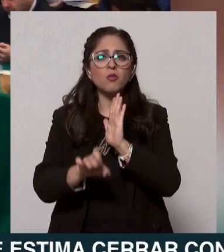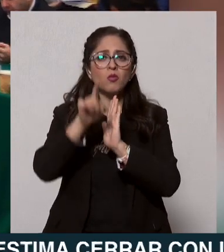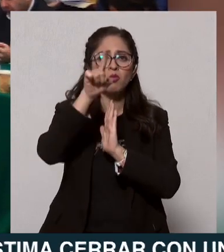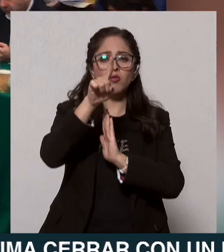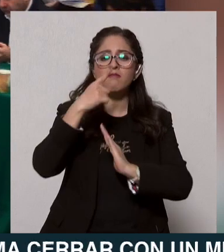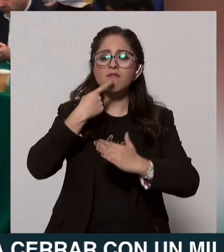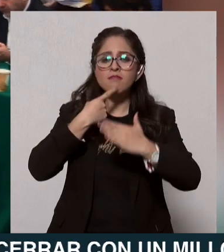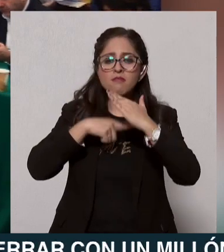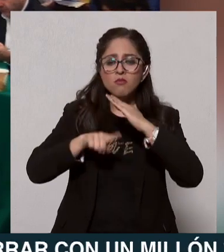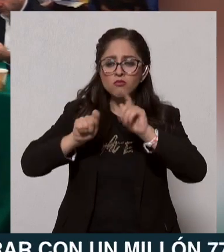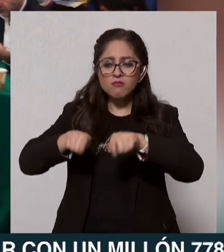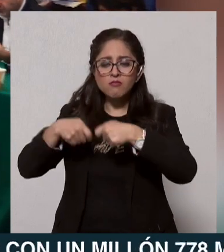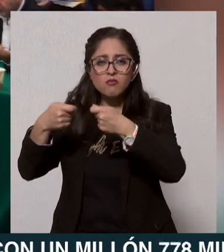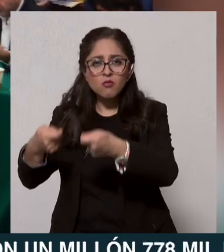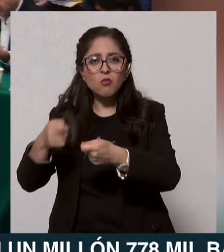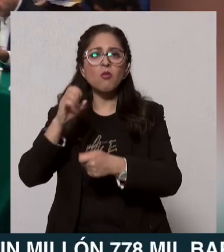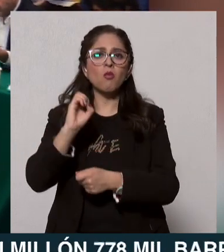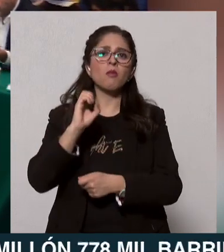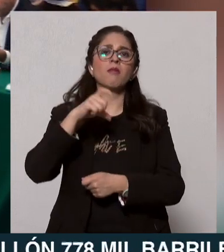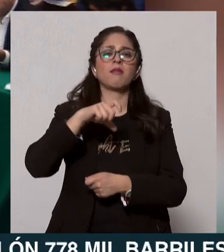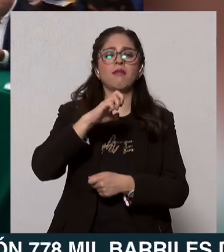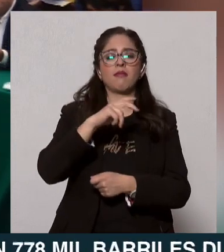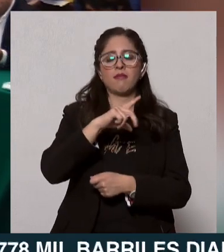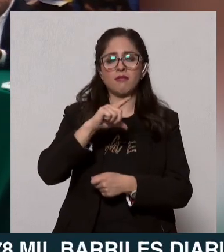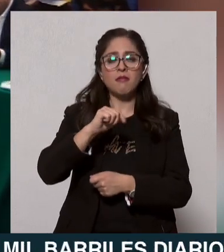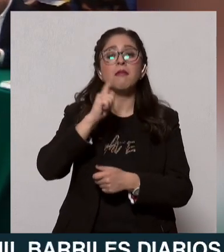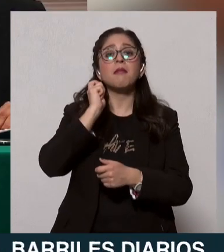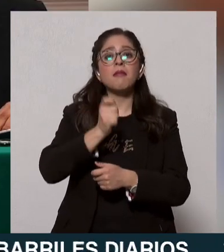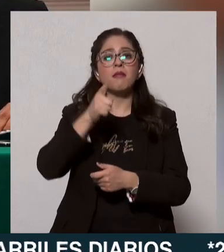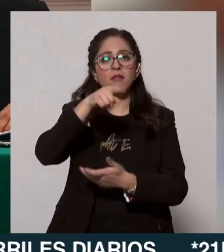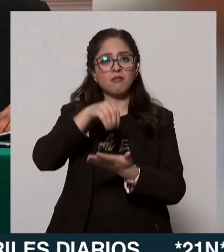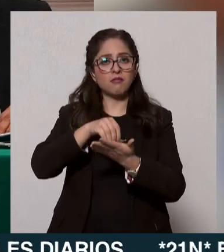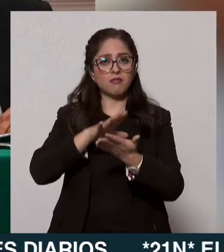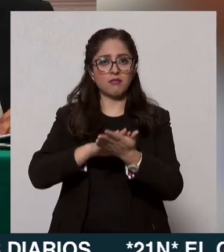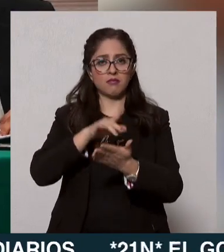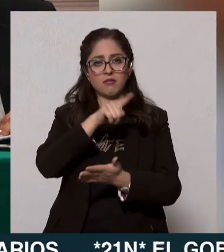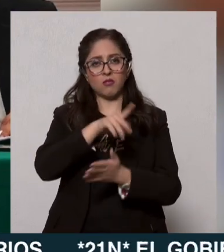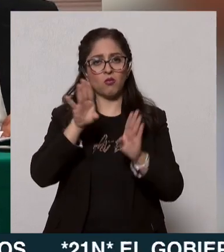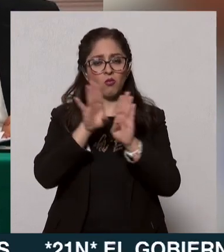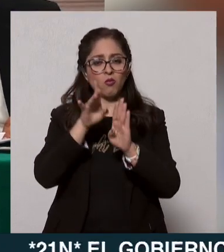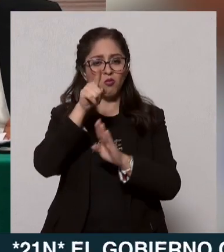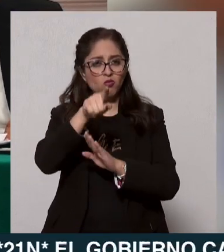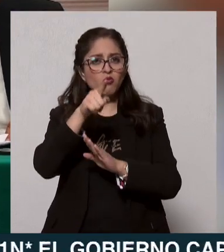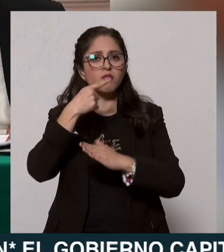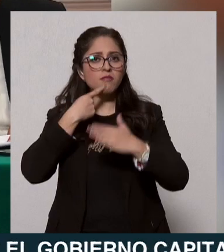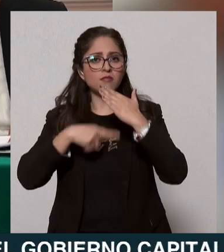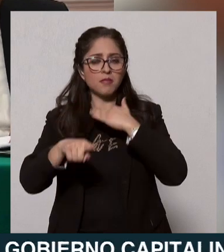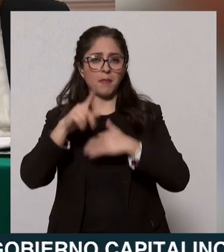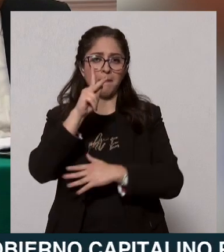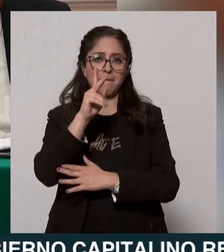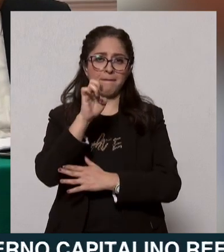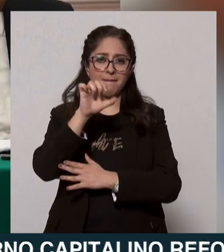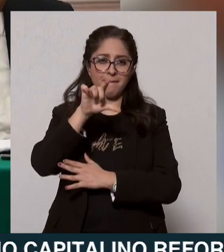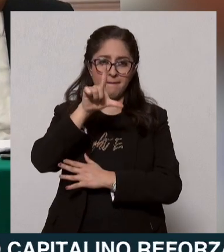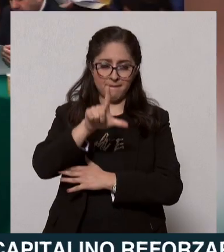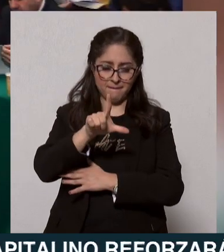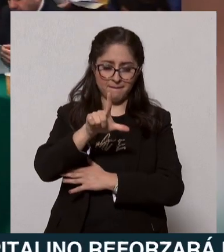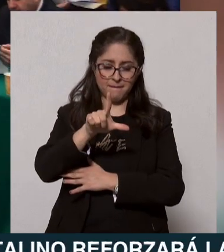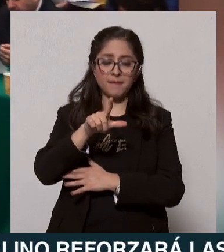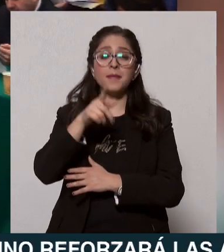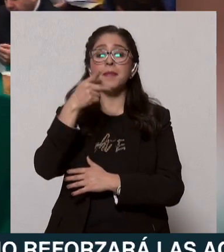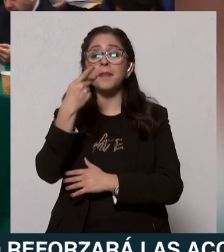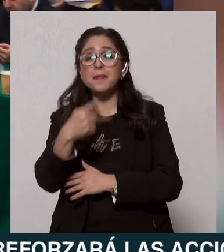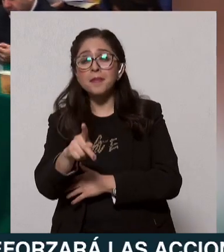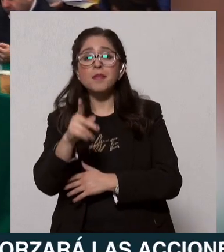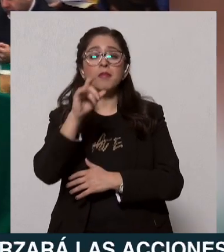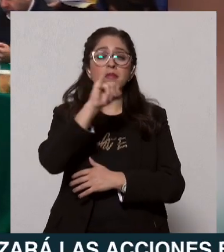o una querella dentro del sistema penal acusatorio. Es una figura donde, a diferencia de la verticalidad,